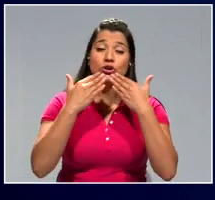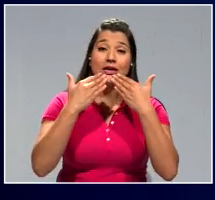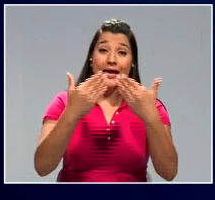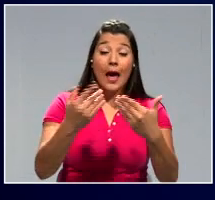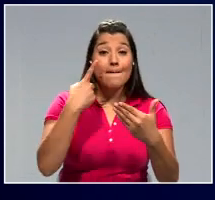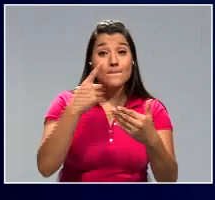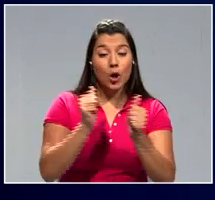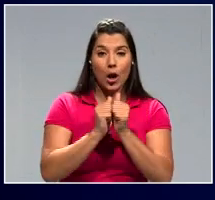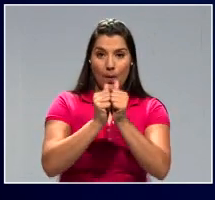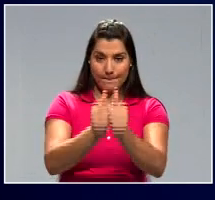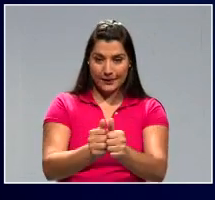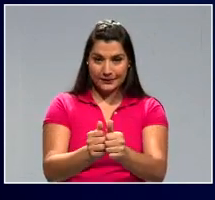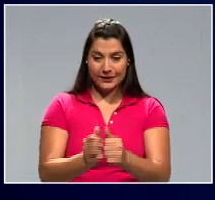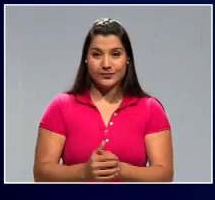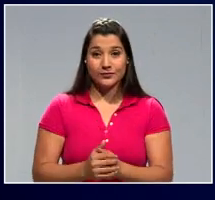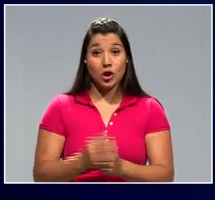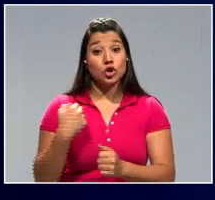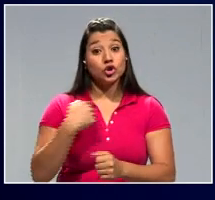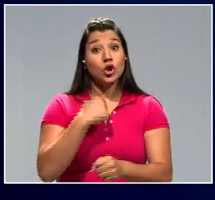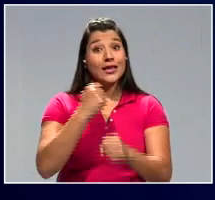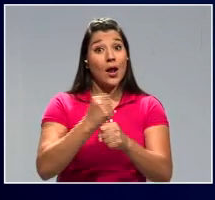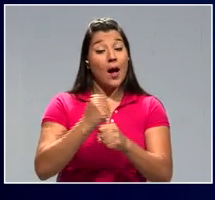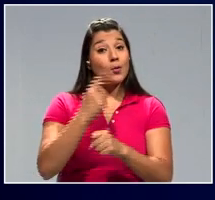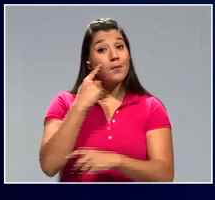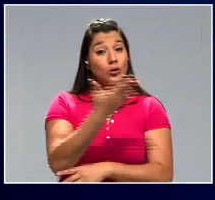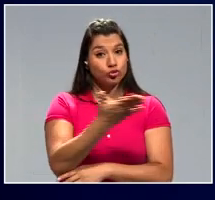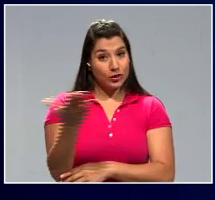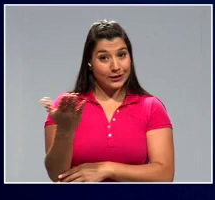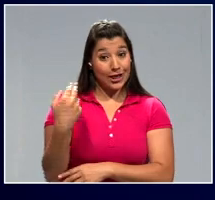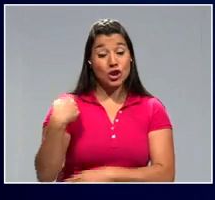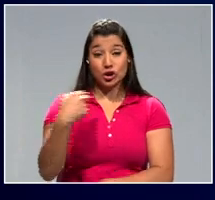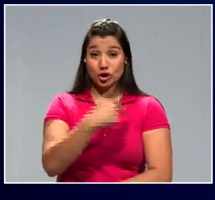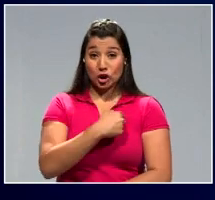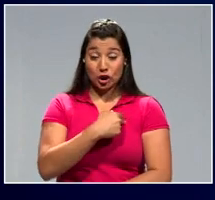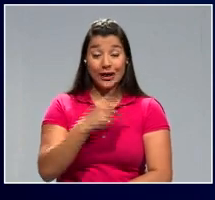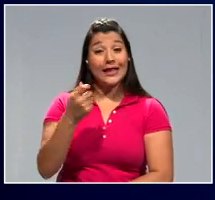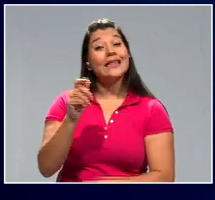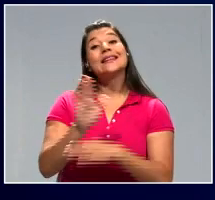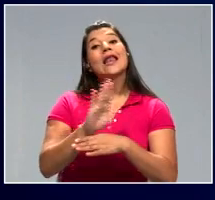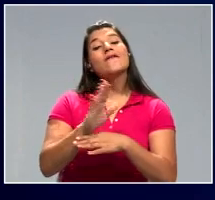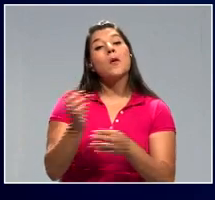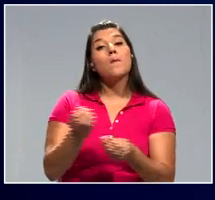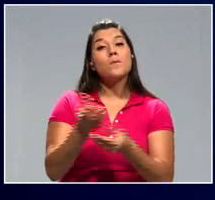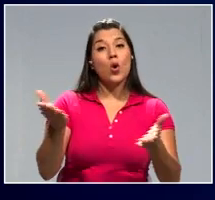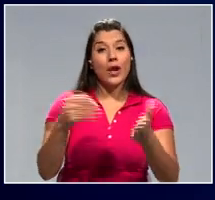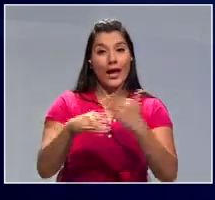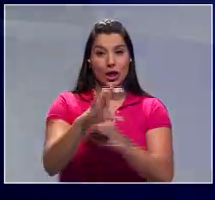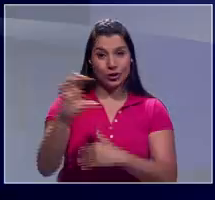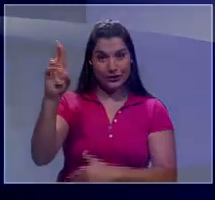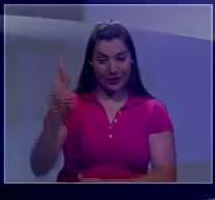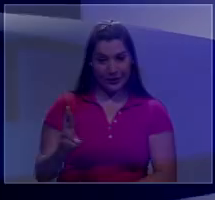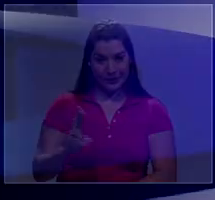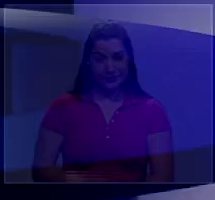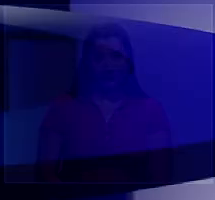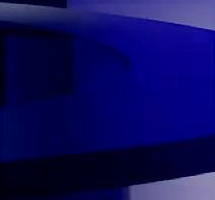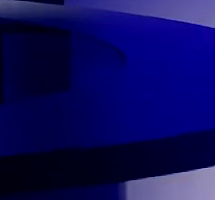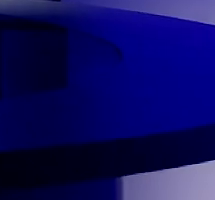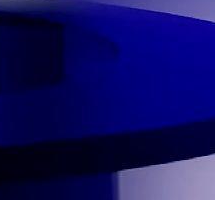por acompañarnos. Trabajamos para usted. Somos la televisión pública de Costa Rica.